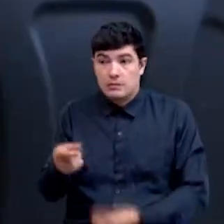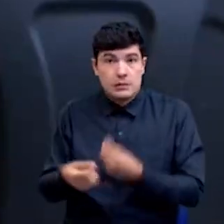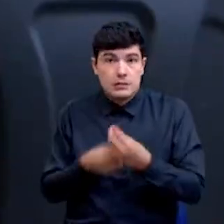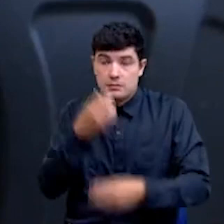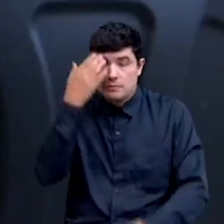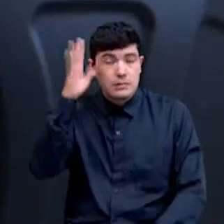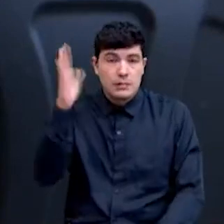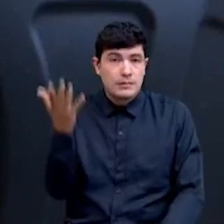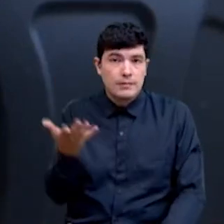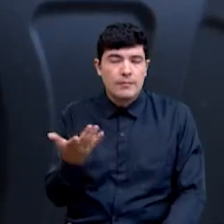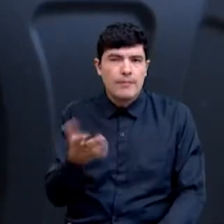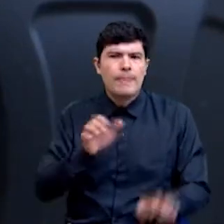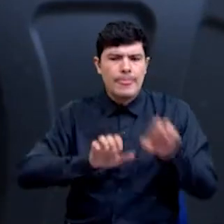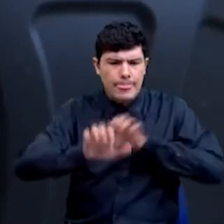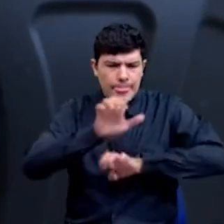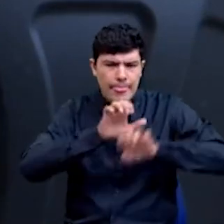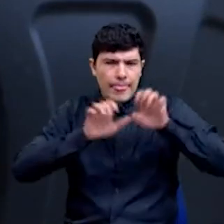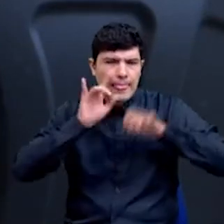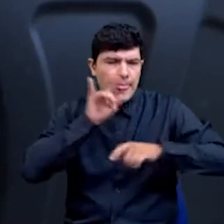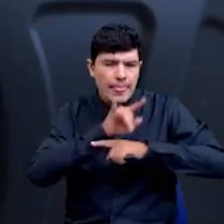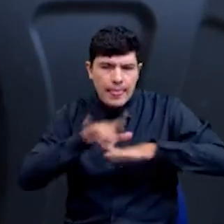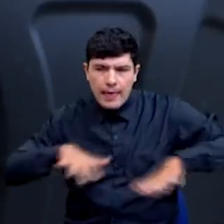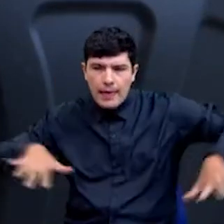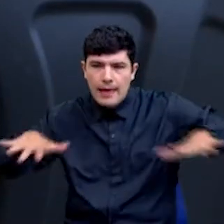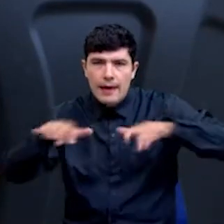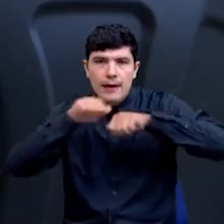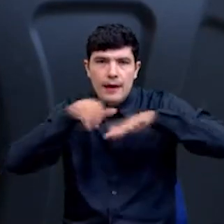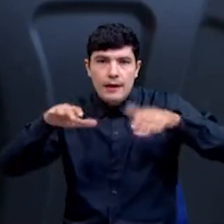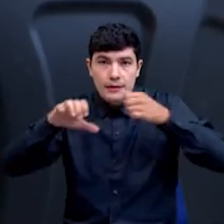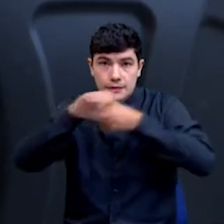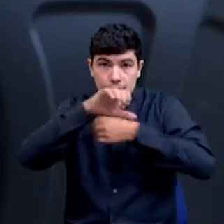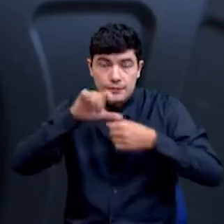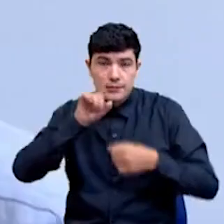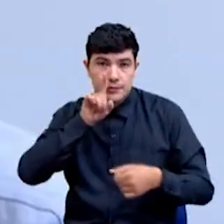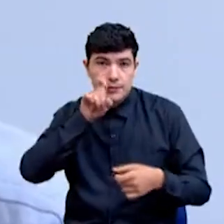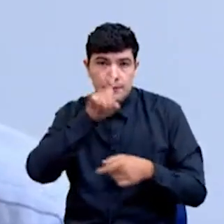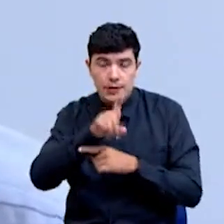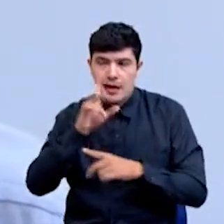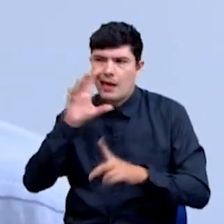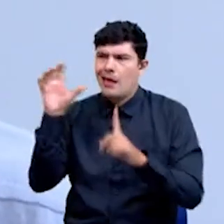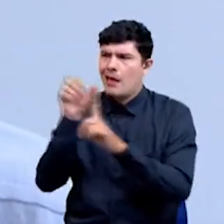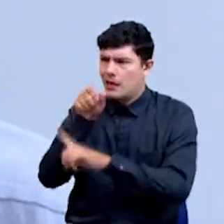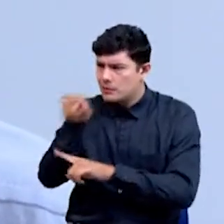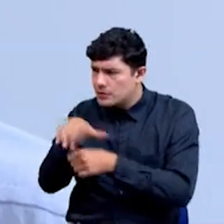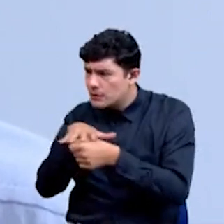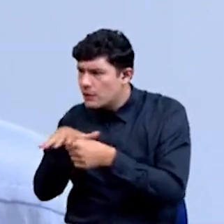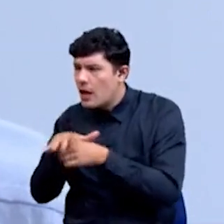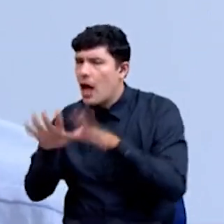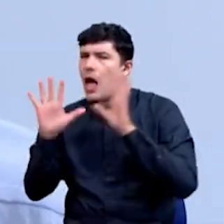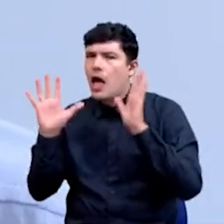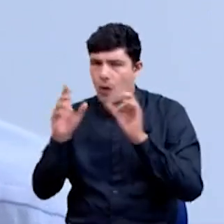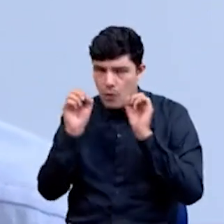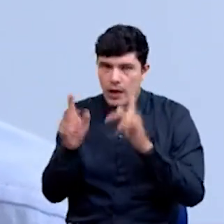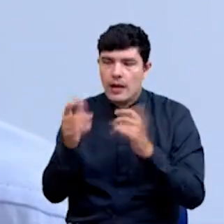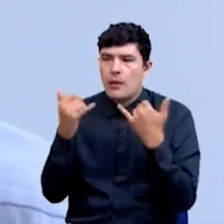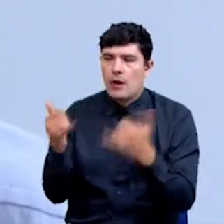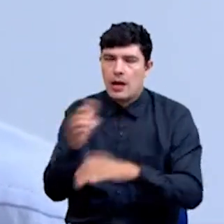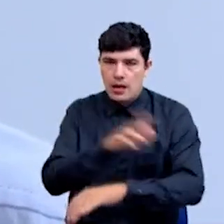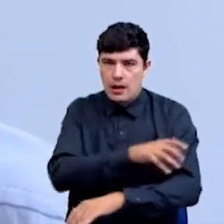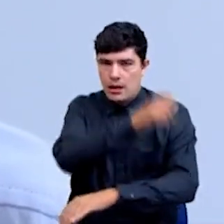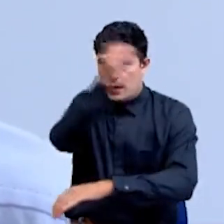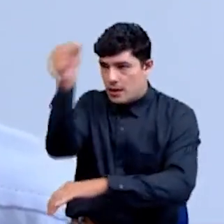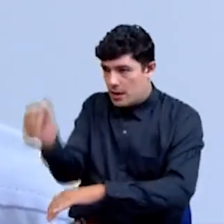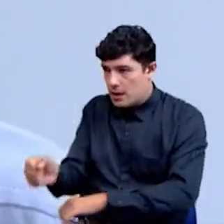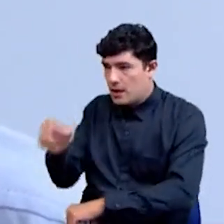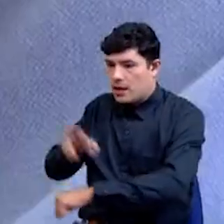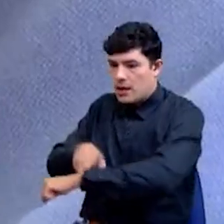La Defensoría del Espacio Público de la capital santandereana, después de enterarse de la situación, nombró una nueva administradora